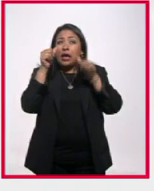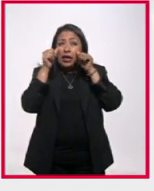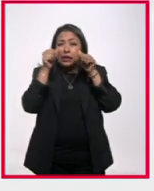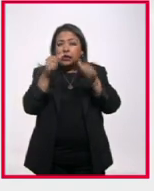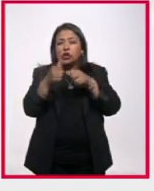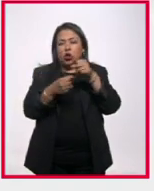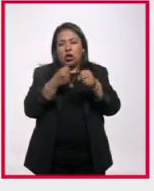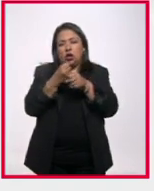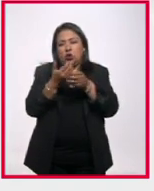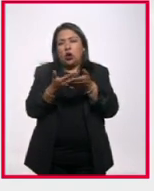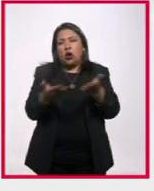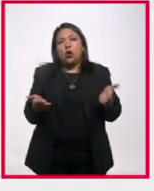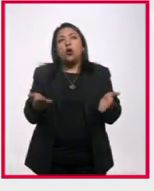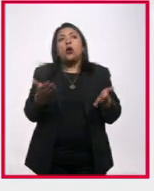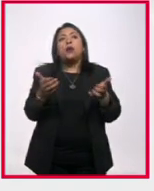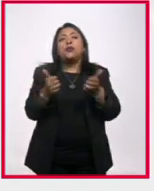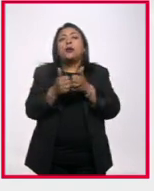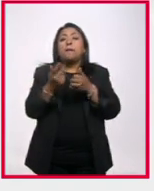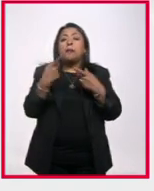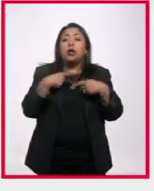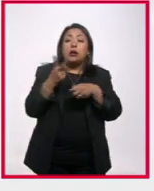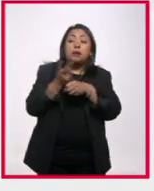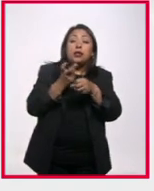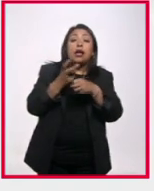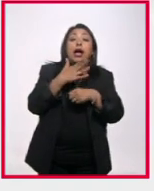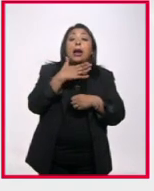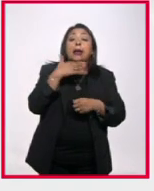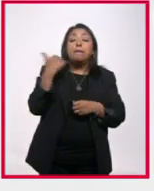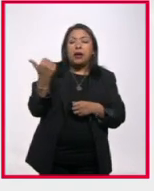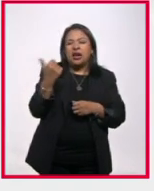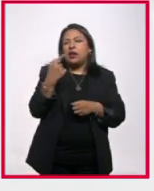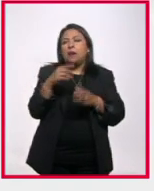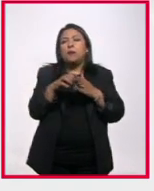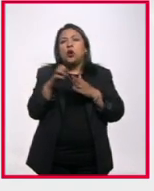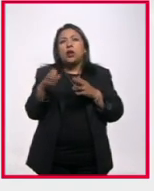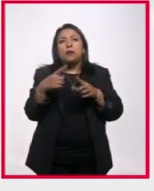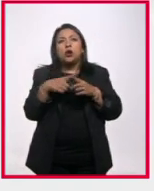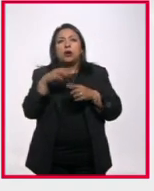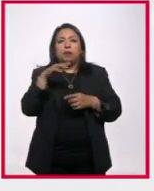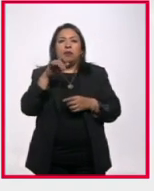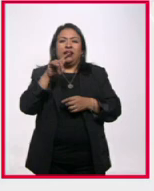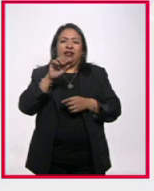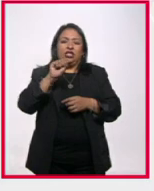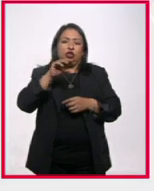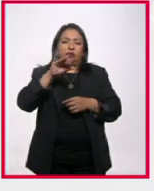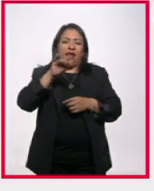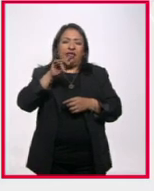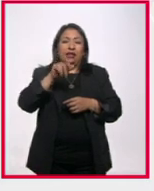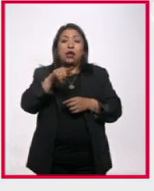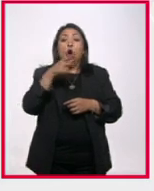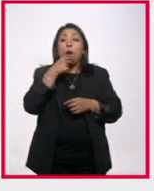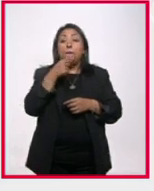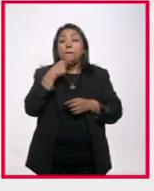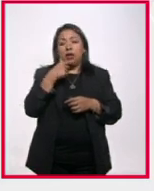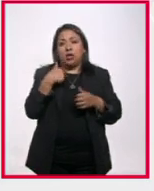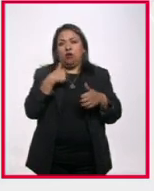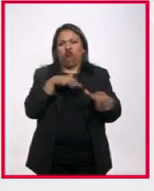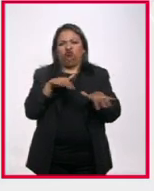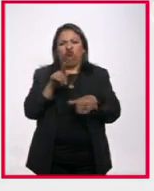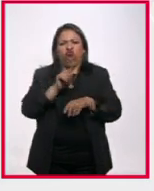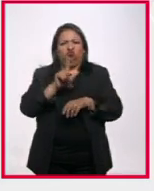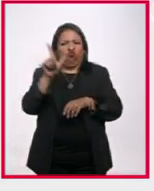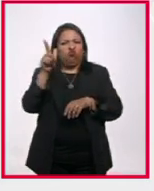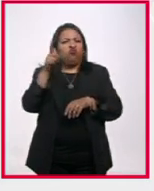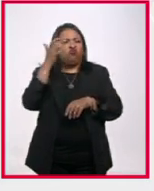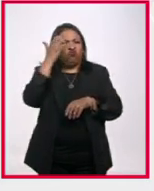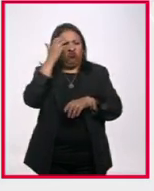este año, justamente con invitados de Alemania. En este caso, Martin Schmeiding, que es un organista, creo que de los